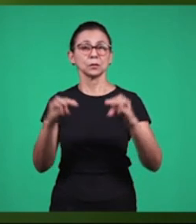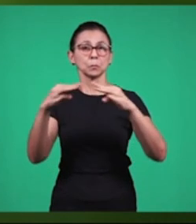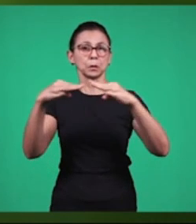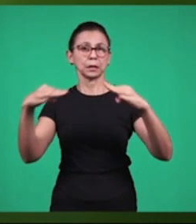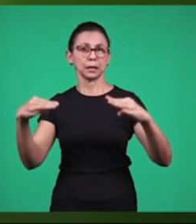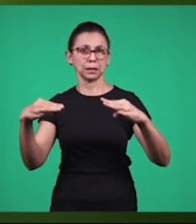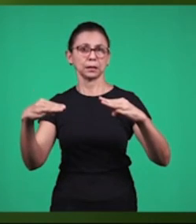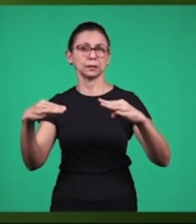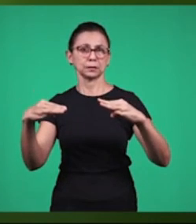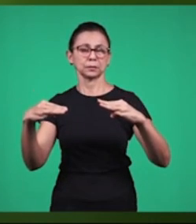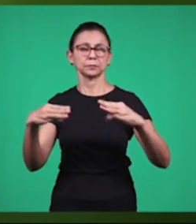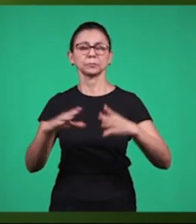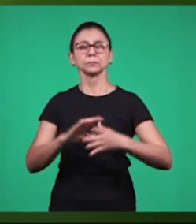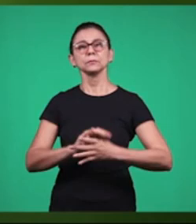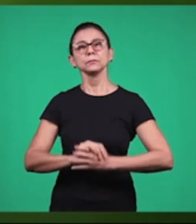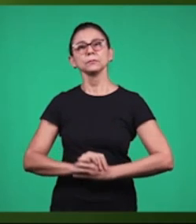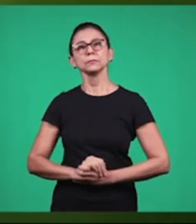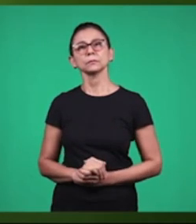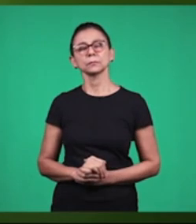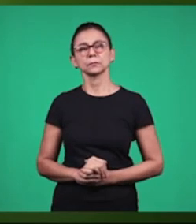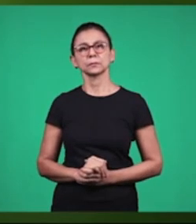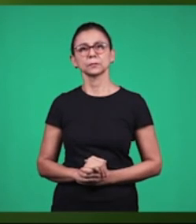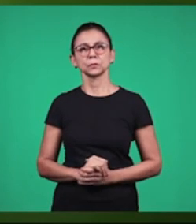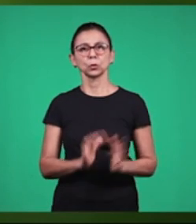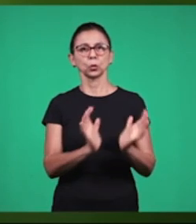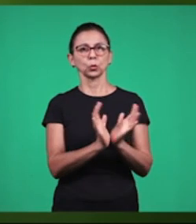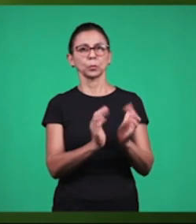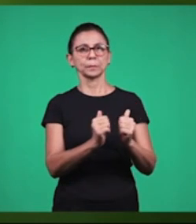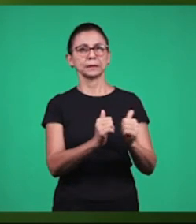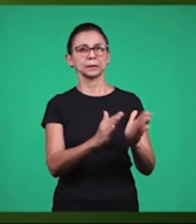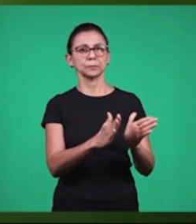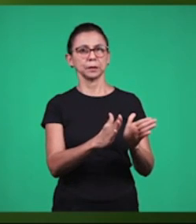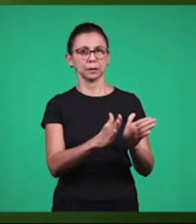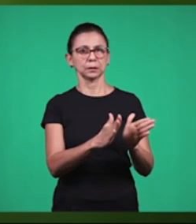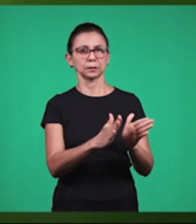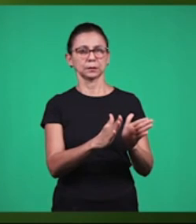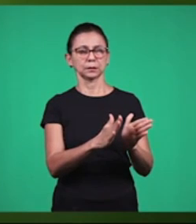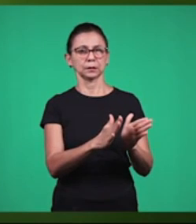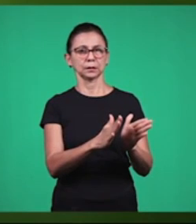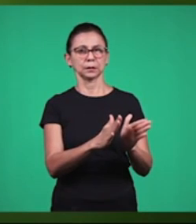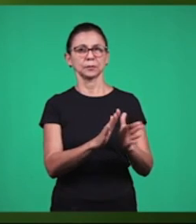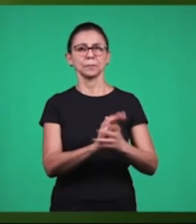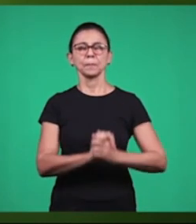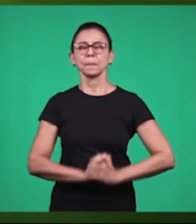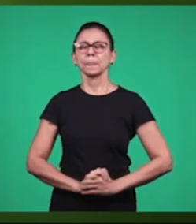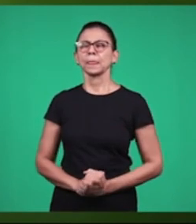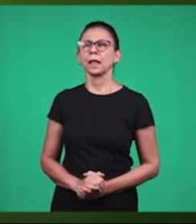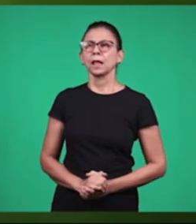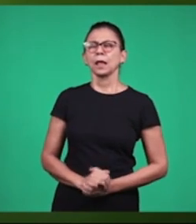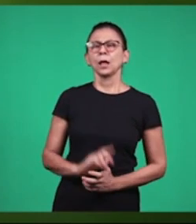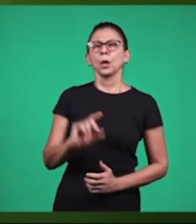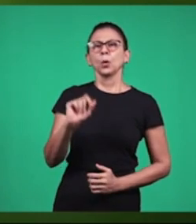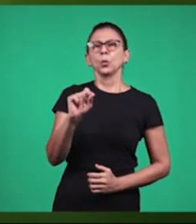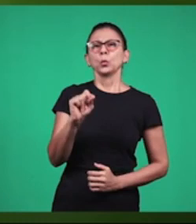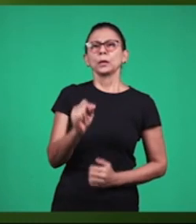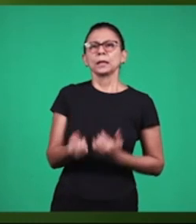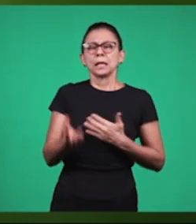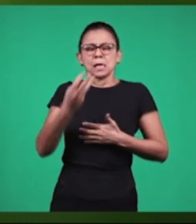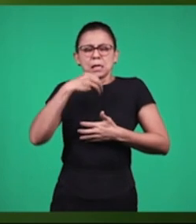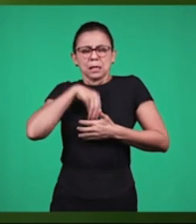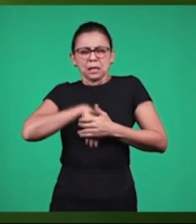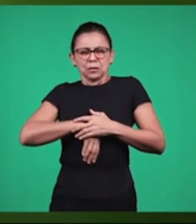Manaims, en la sala de principiantes. Entonces vamos a dar la respuesta. La crisis